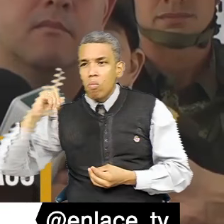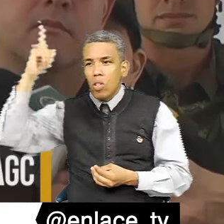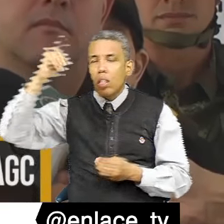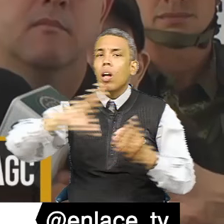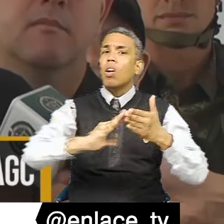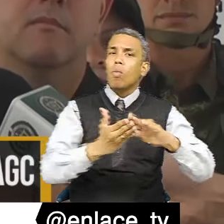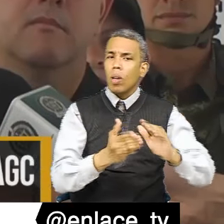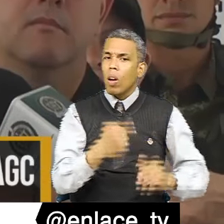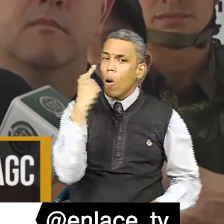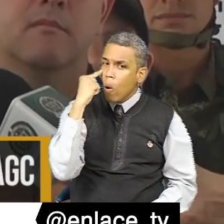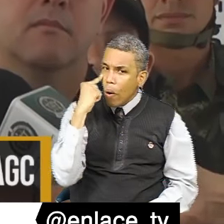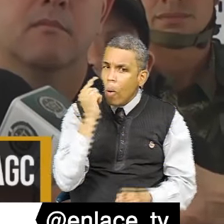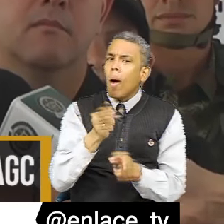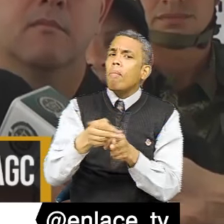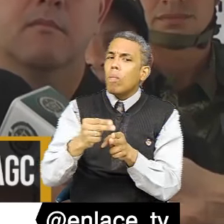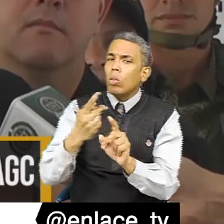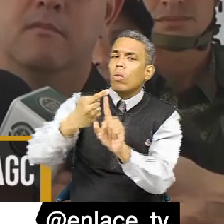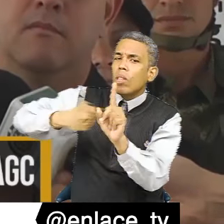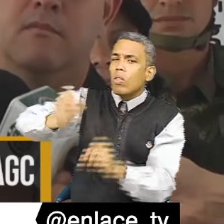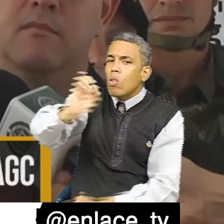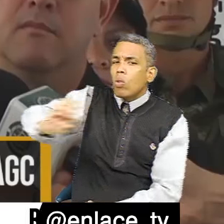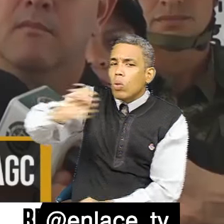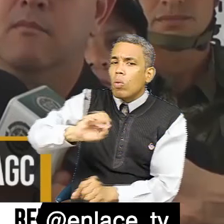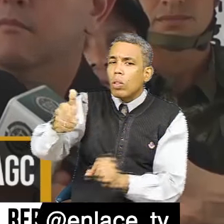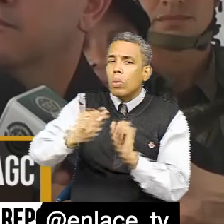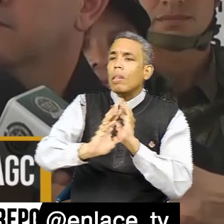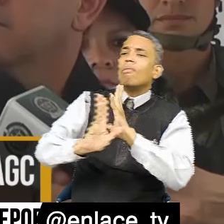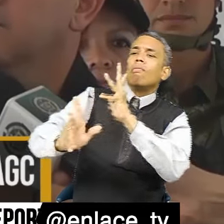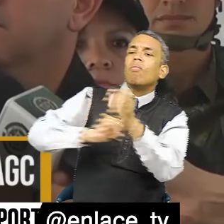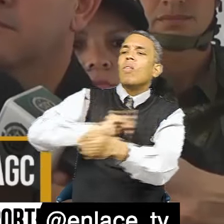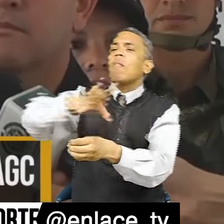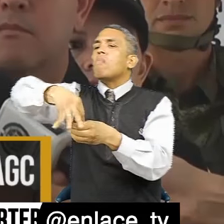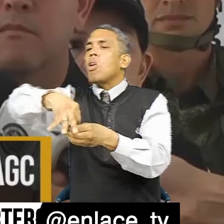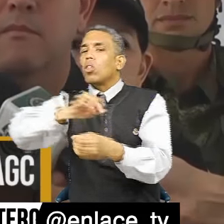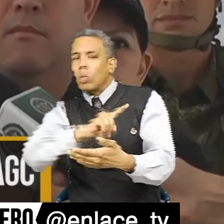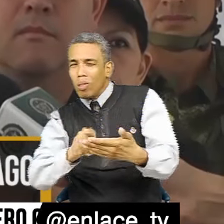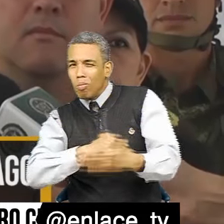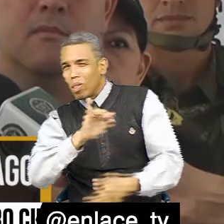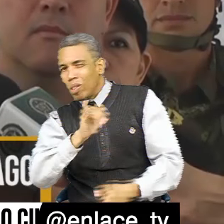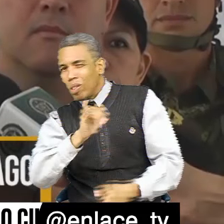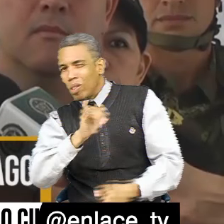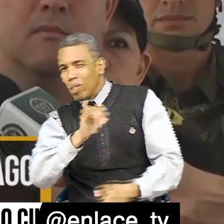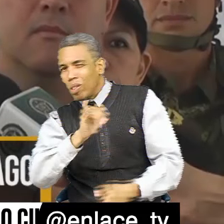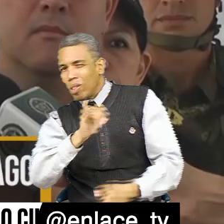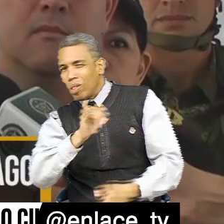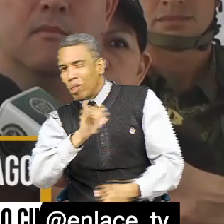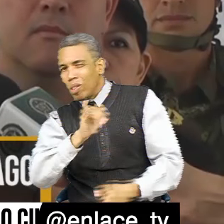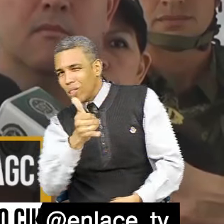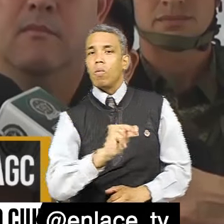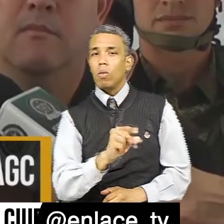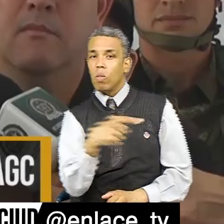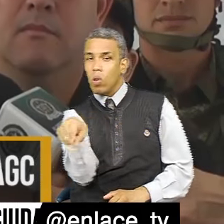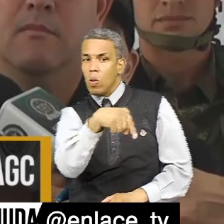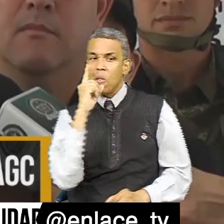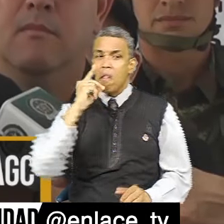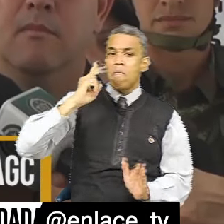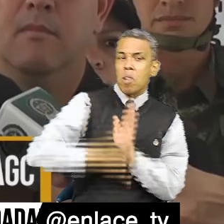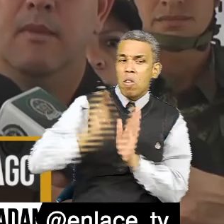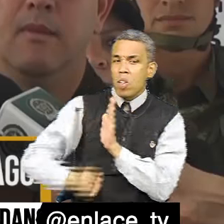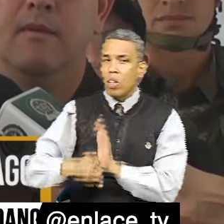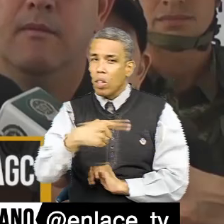civil y de algunas personas que señalan allí. En coordinación con la Policía Nacional hemos tomado un dispositivo para asegurar